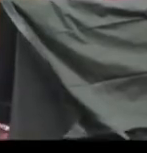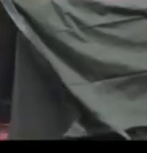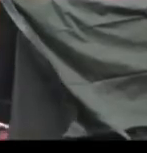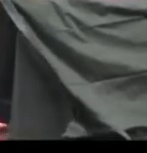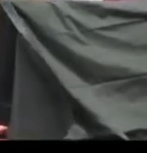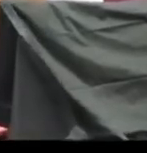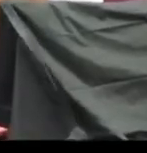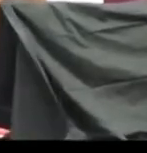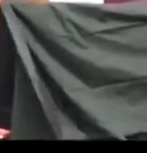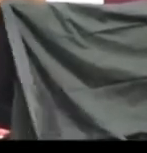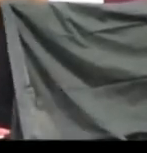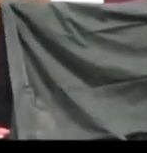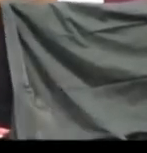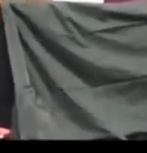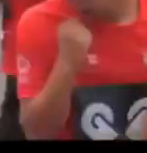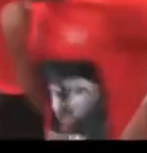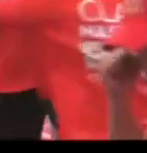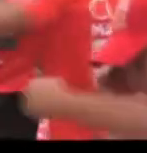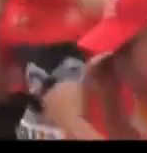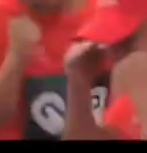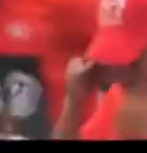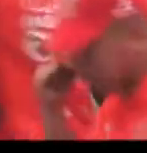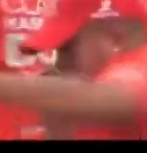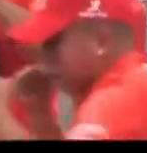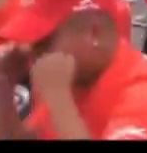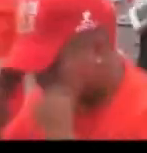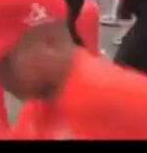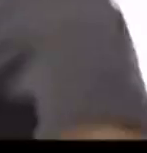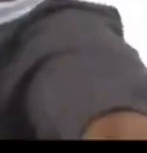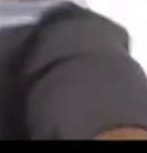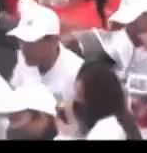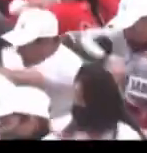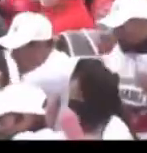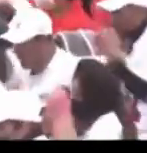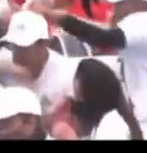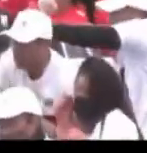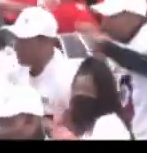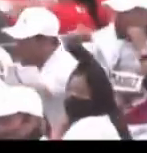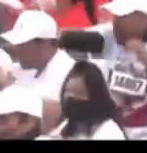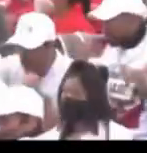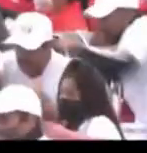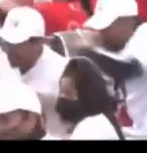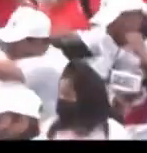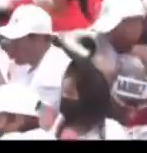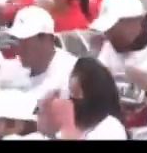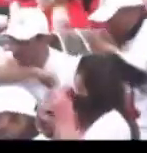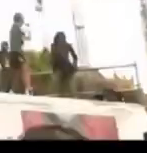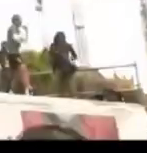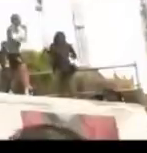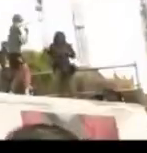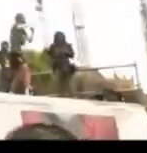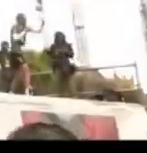tiempos. 1, 2, 3, 4, 5, 7,